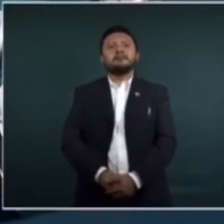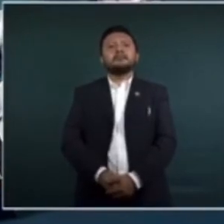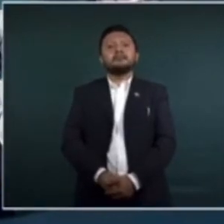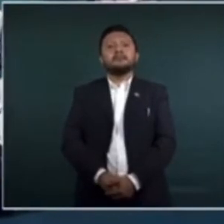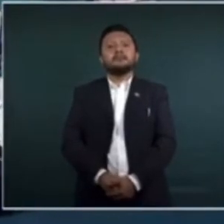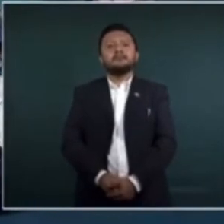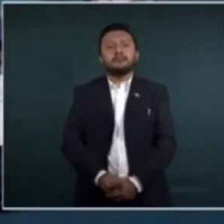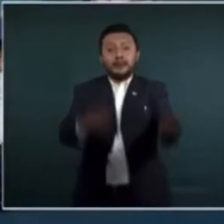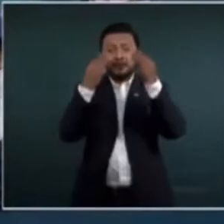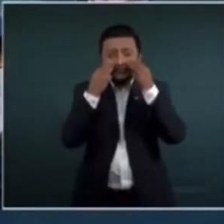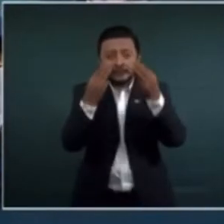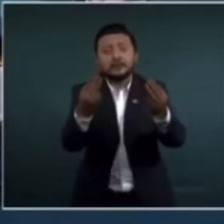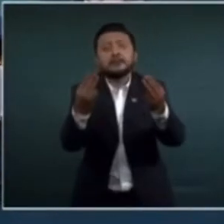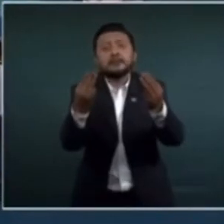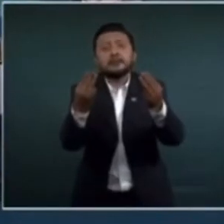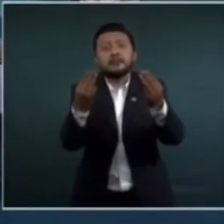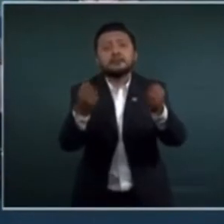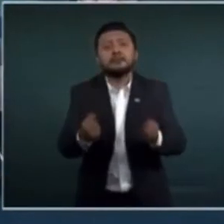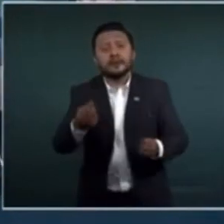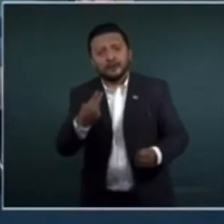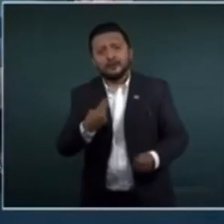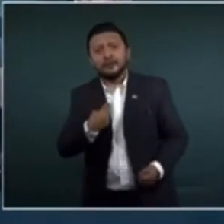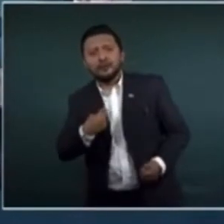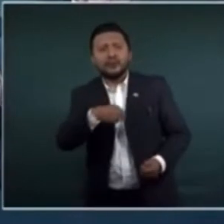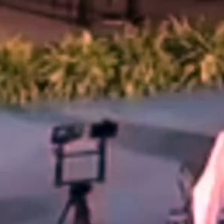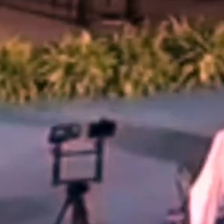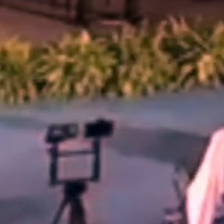mostrar nuestra